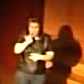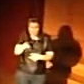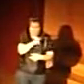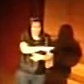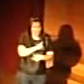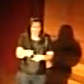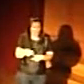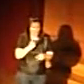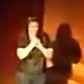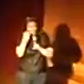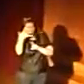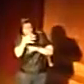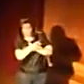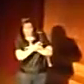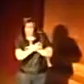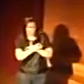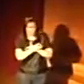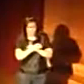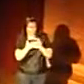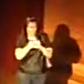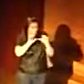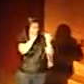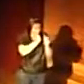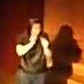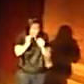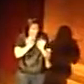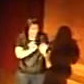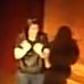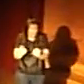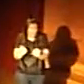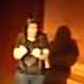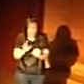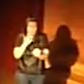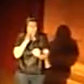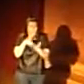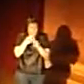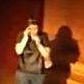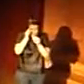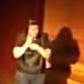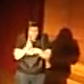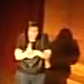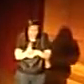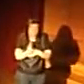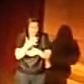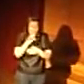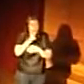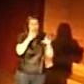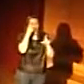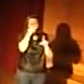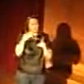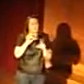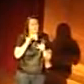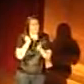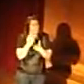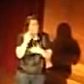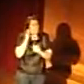en contraluz es la misma fórmula que repite aquí pero si vamos a más eh en obras firmadas y fechadas por